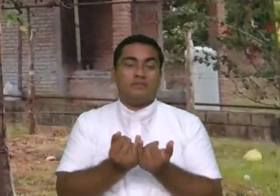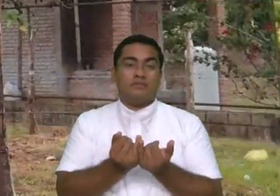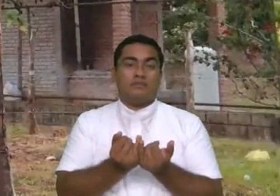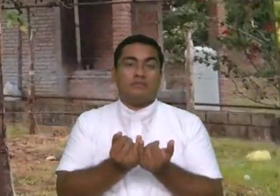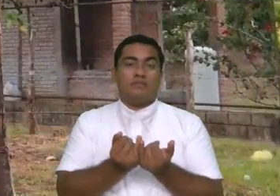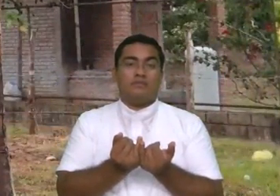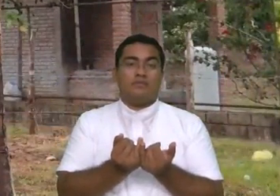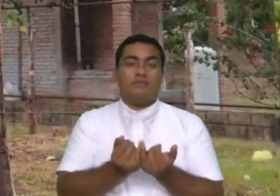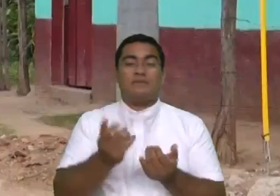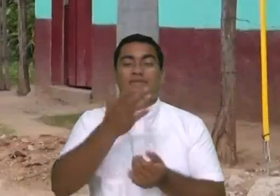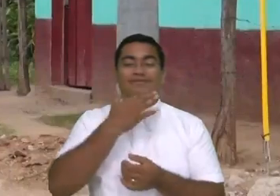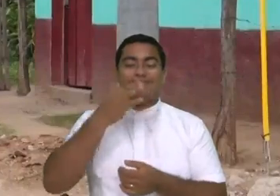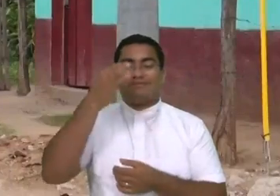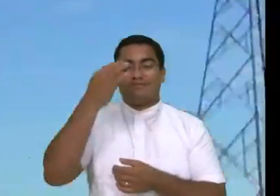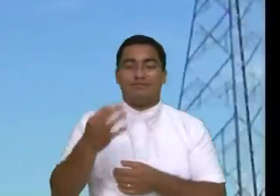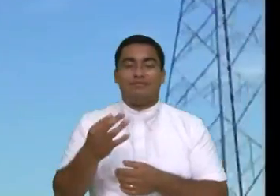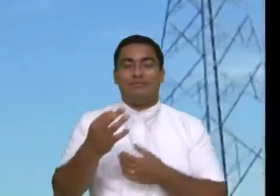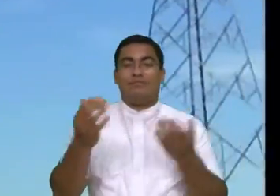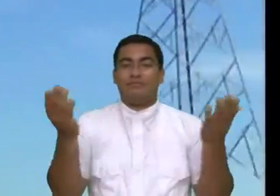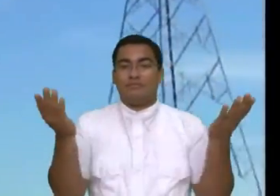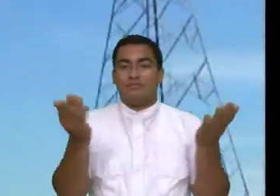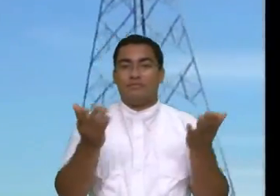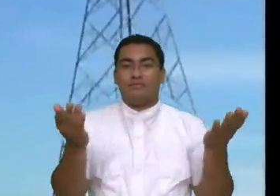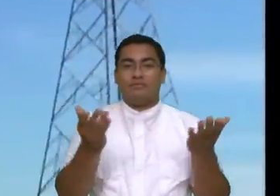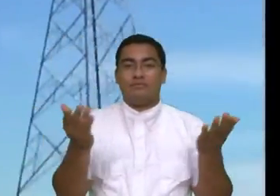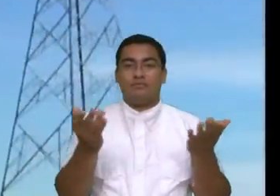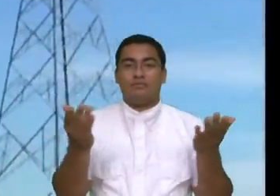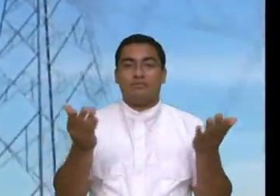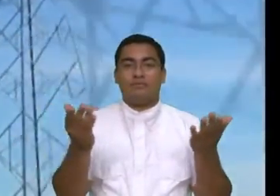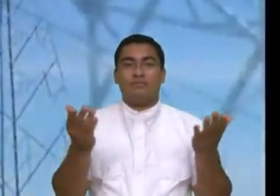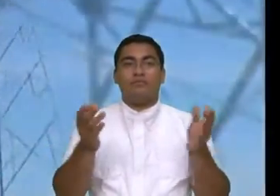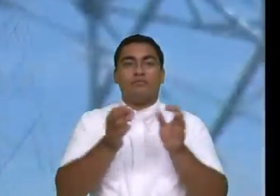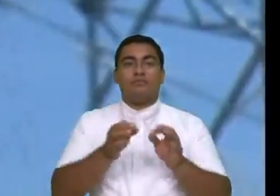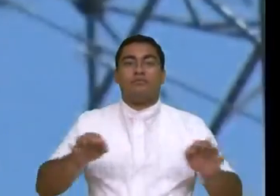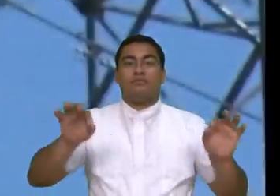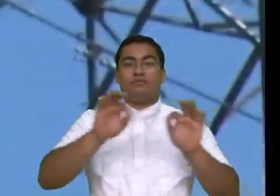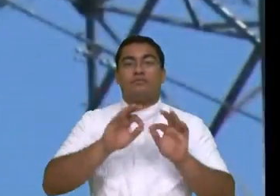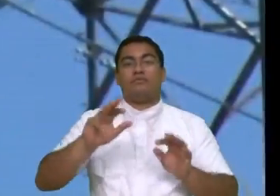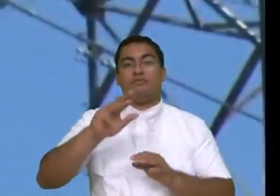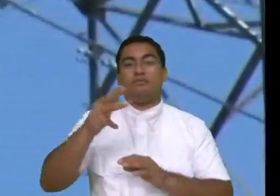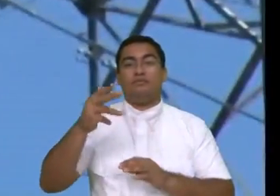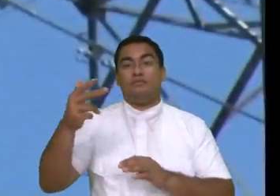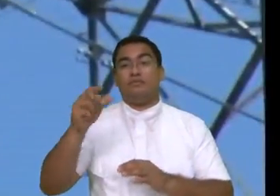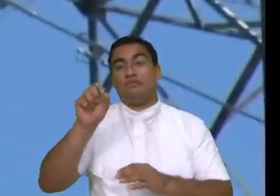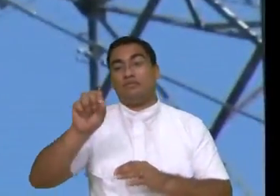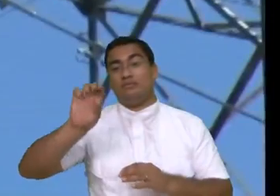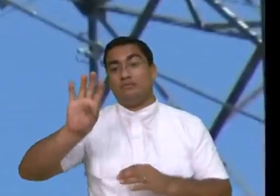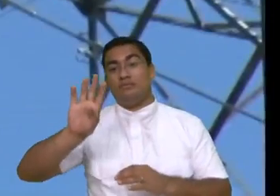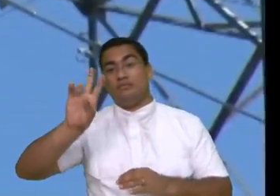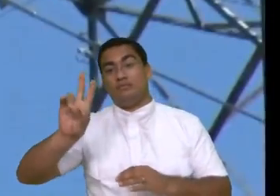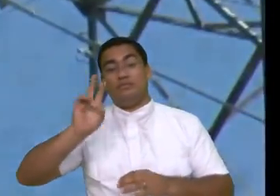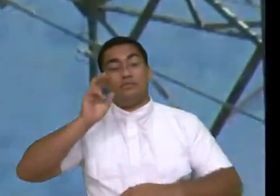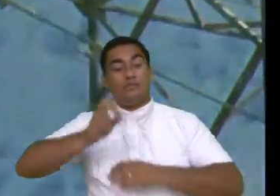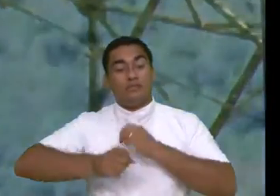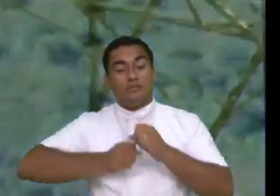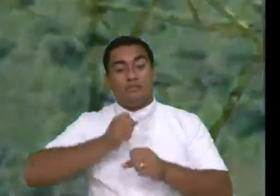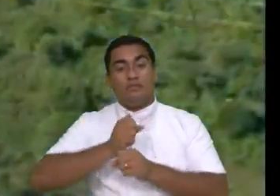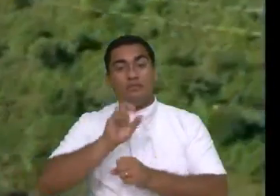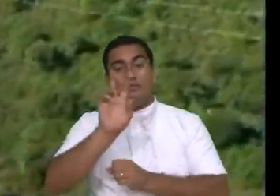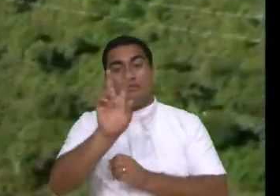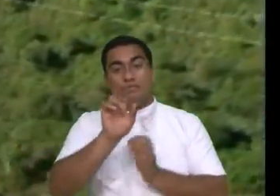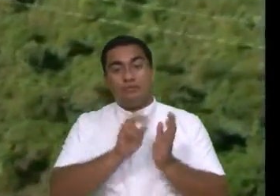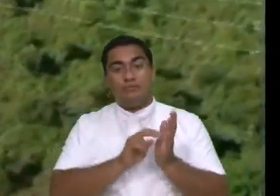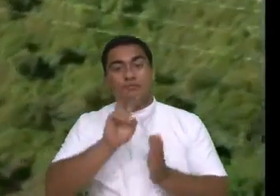la certeza de alcanzar nuestra meta de 98.42 del año